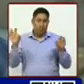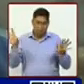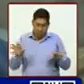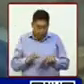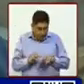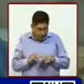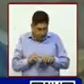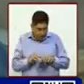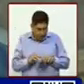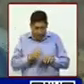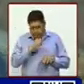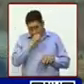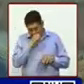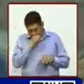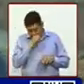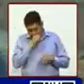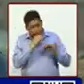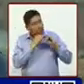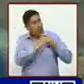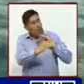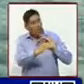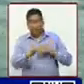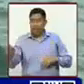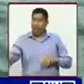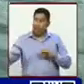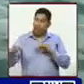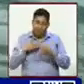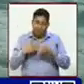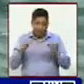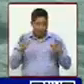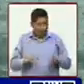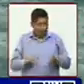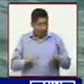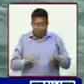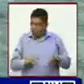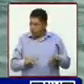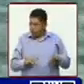Estos datos los mandamos a Senami para que ellos también lo puedan reportar.